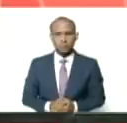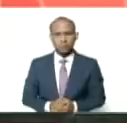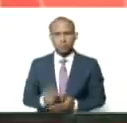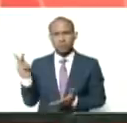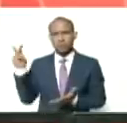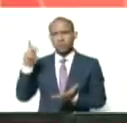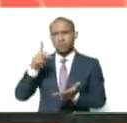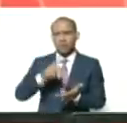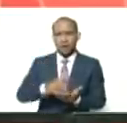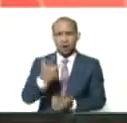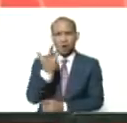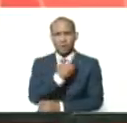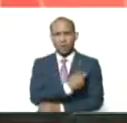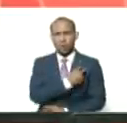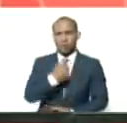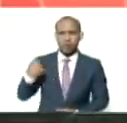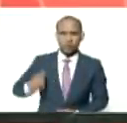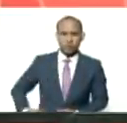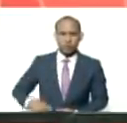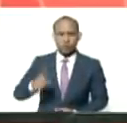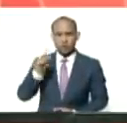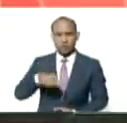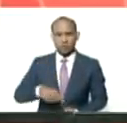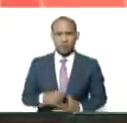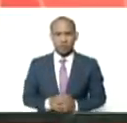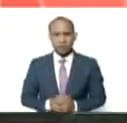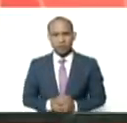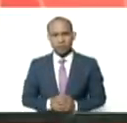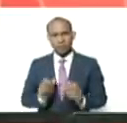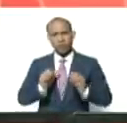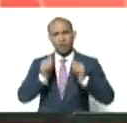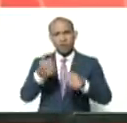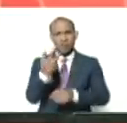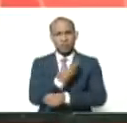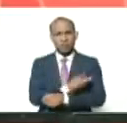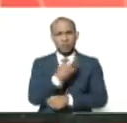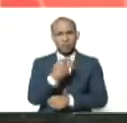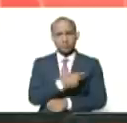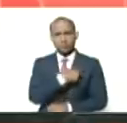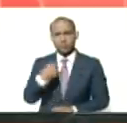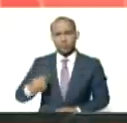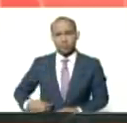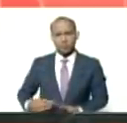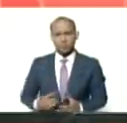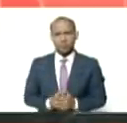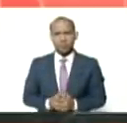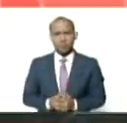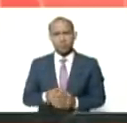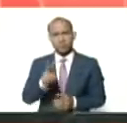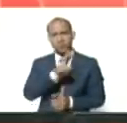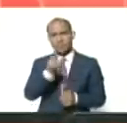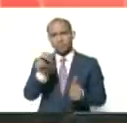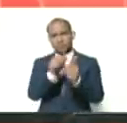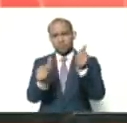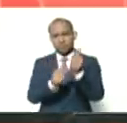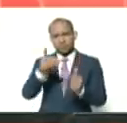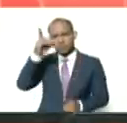Llegaron las vacunas chinas. ¿Cuándo empezamos a vacunar con las vacunas chinas, señora